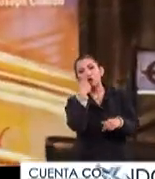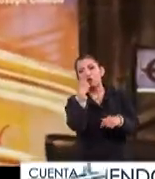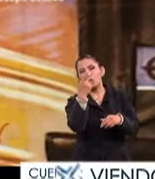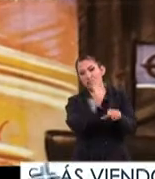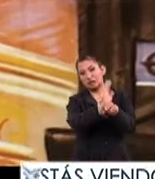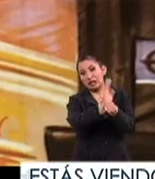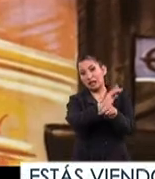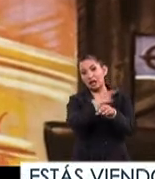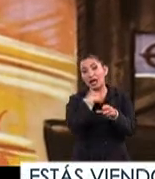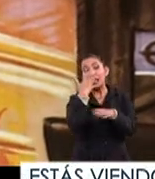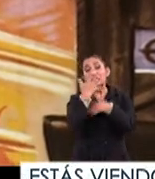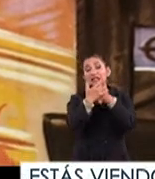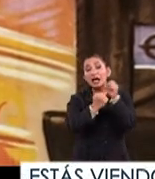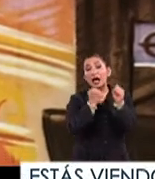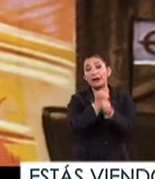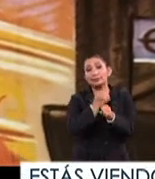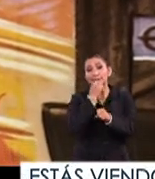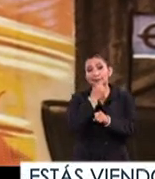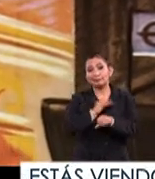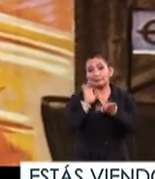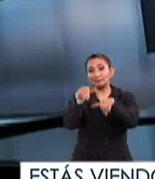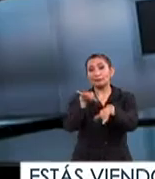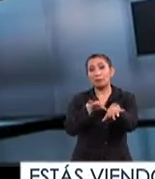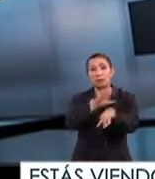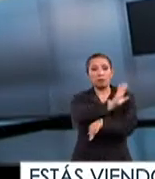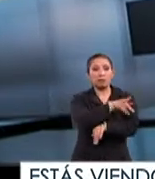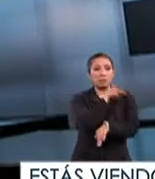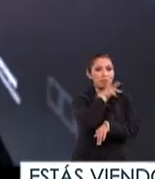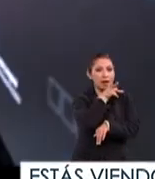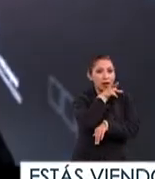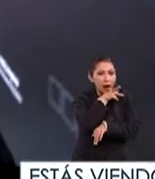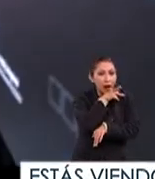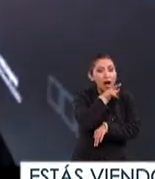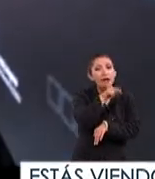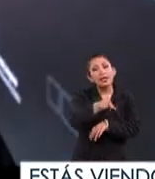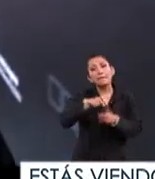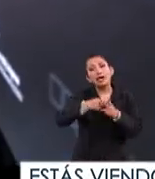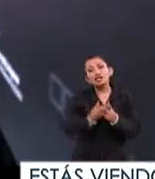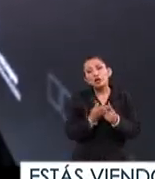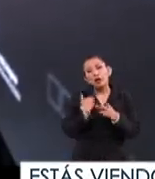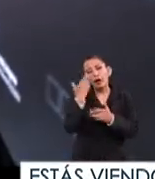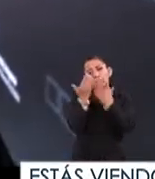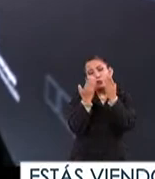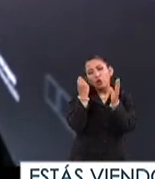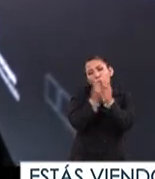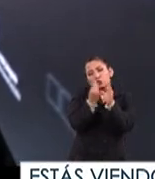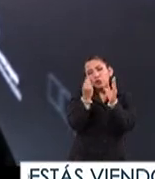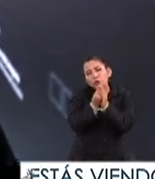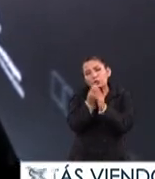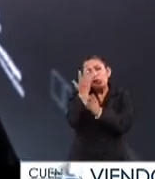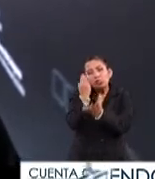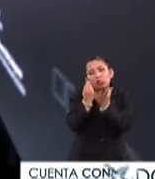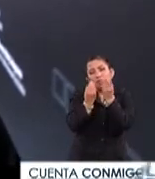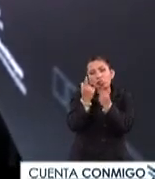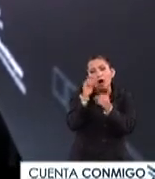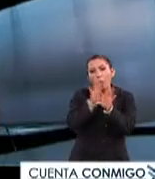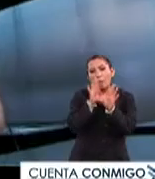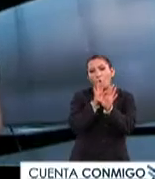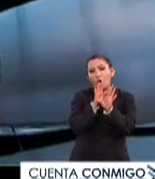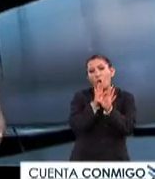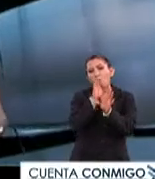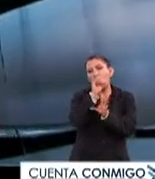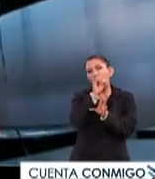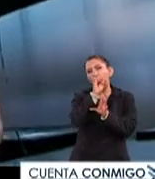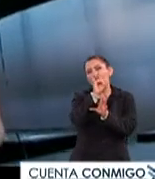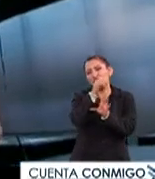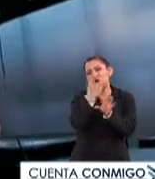en su obra. A los 15 años tuvo que empezar a trabajar porque falleció su papá y empezó a tomar cursos como de oficios,